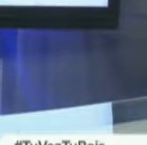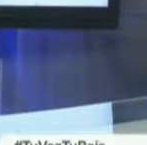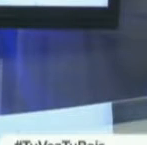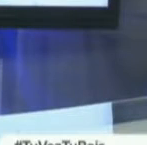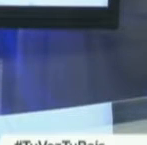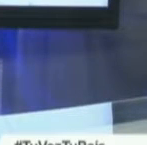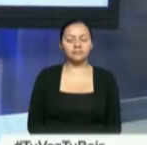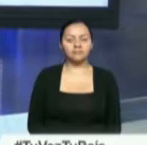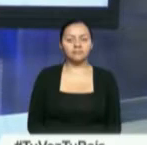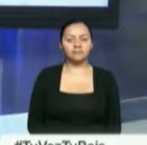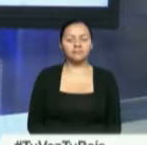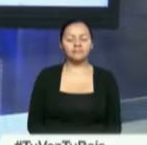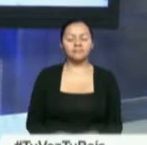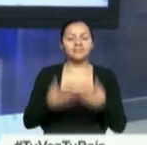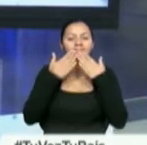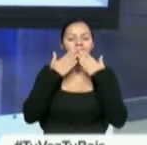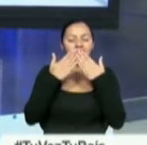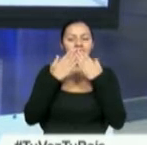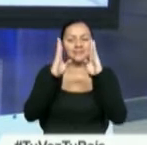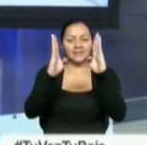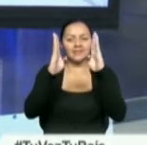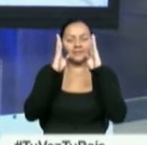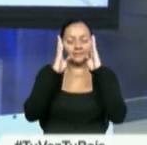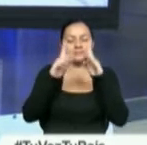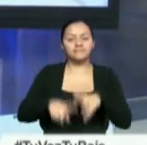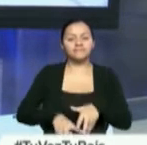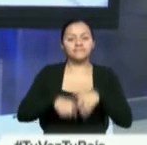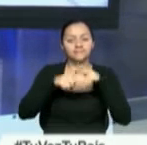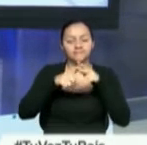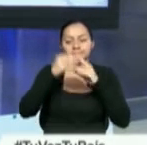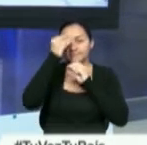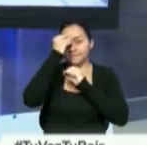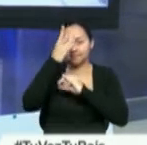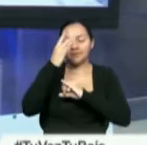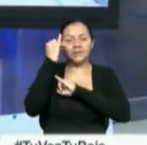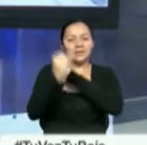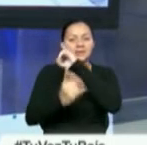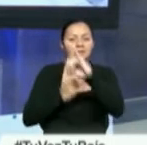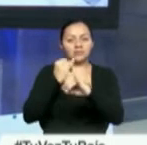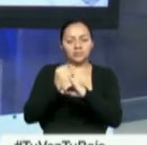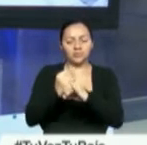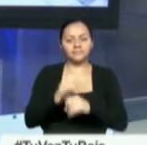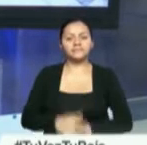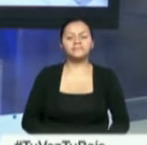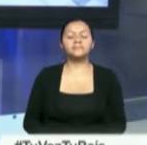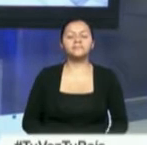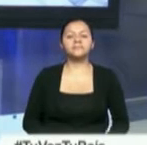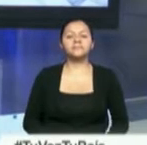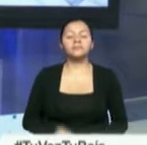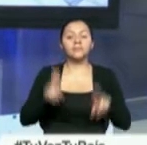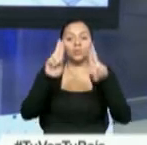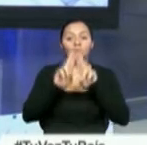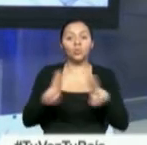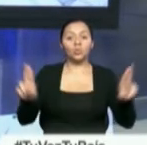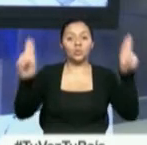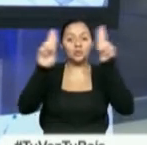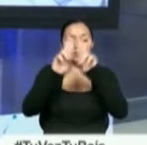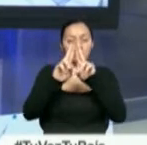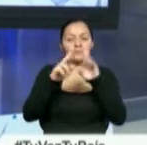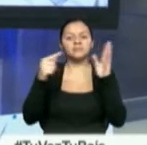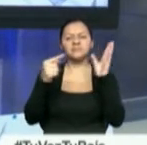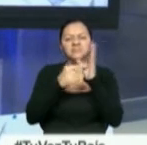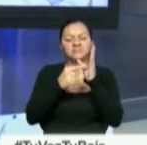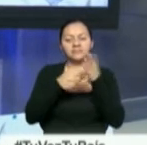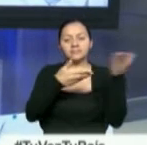gracias por su amable sintonía empezamos con el bloque de noticias internacionales la organización de las naciones unidas recibió